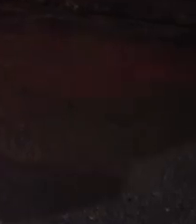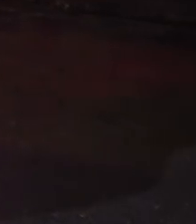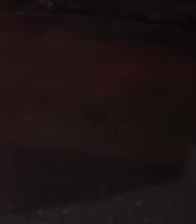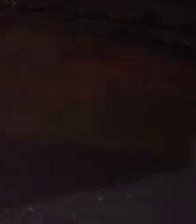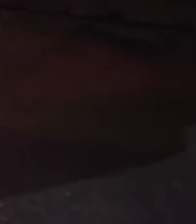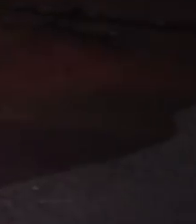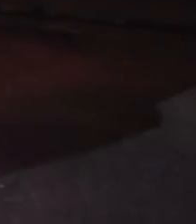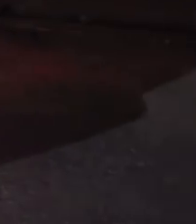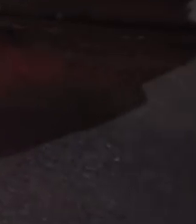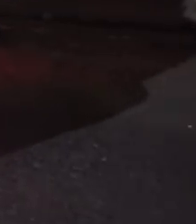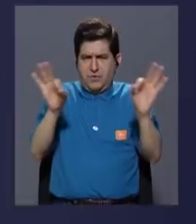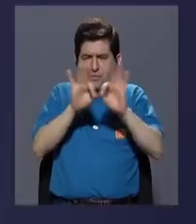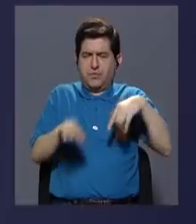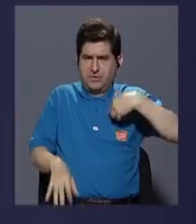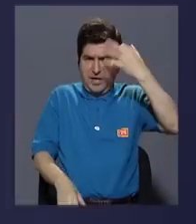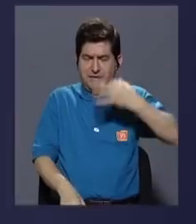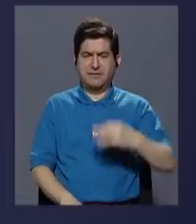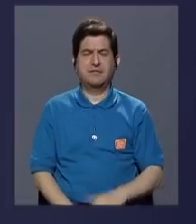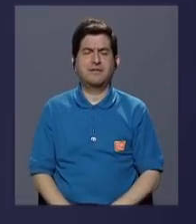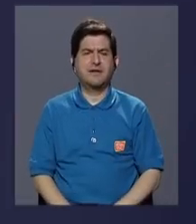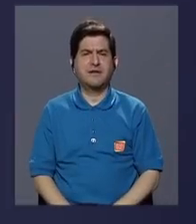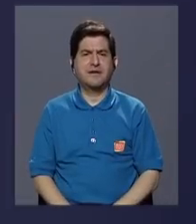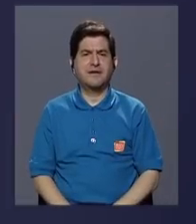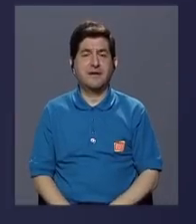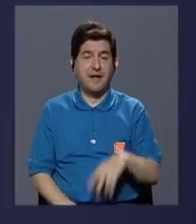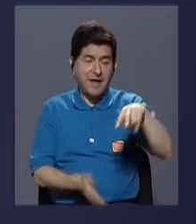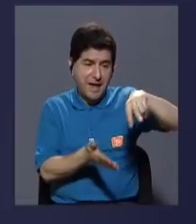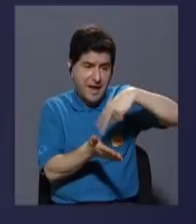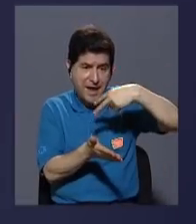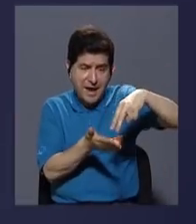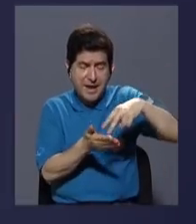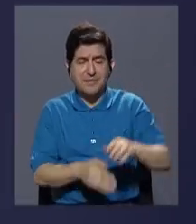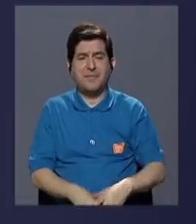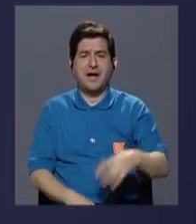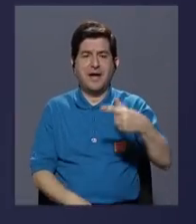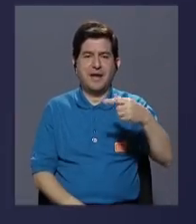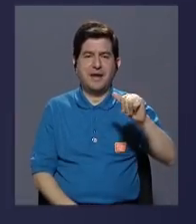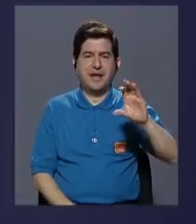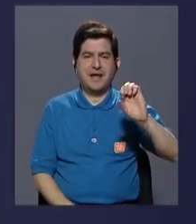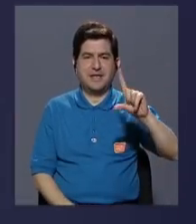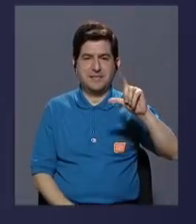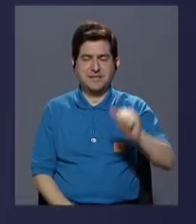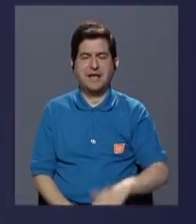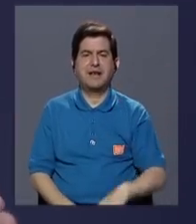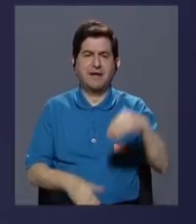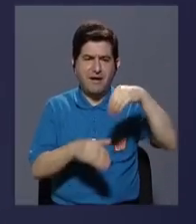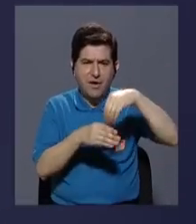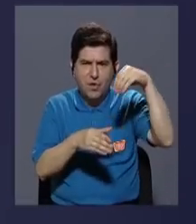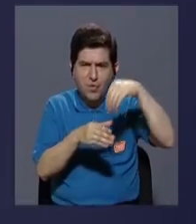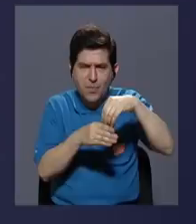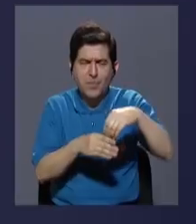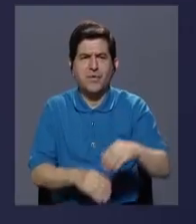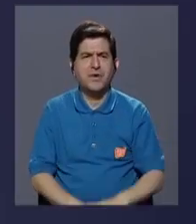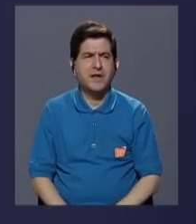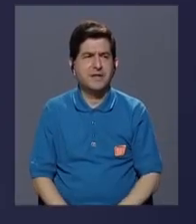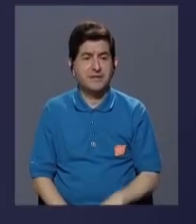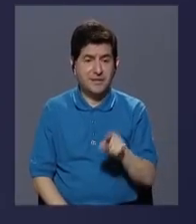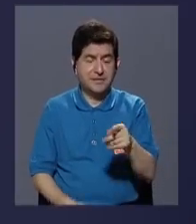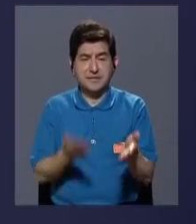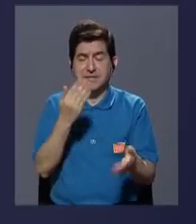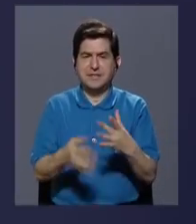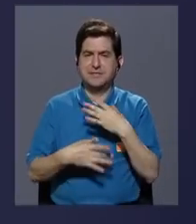está digamos la receta del baile la gacela tiene tiene ingredientes muy muy apetecibles digamos para la